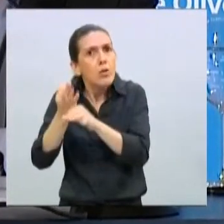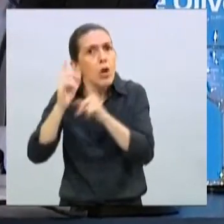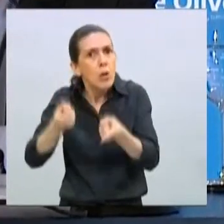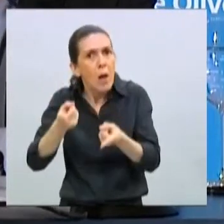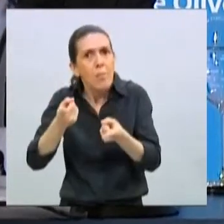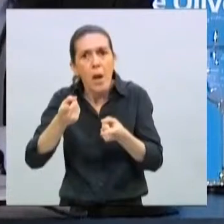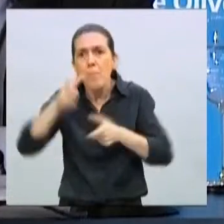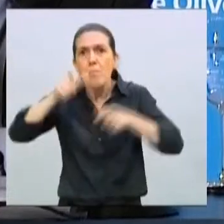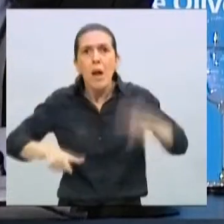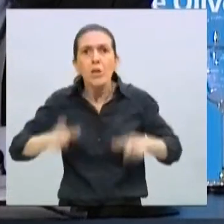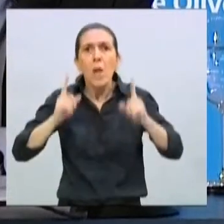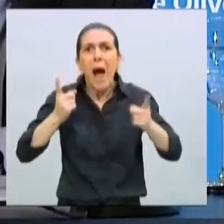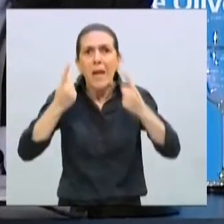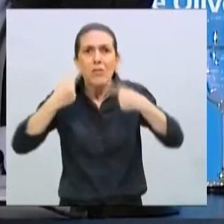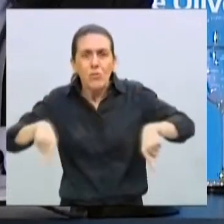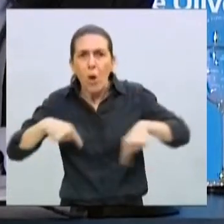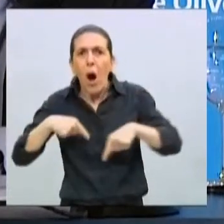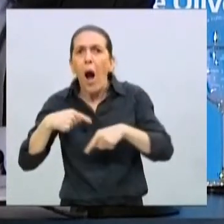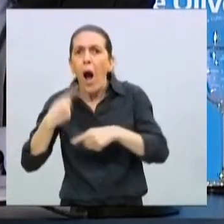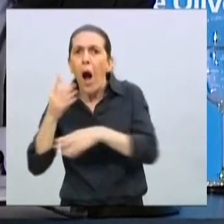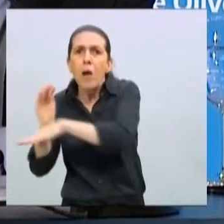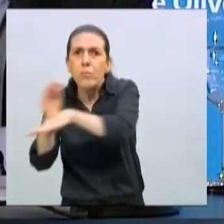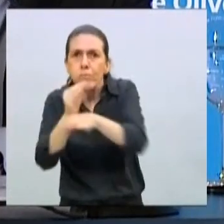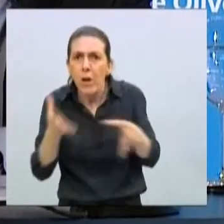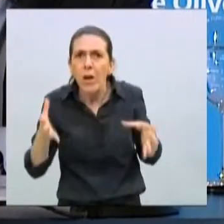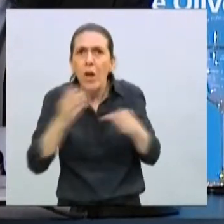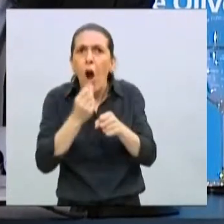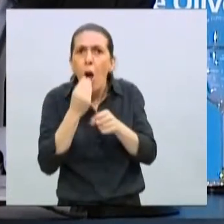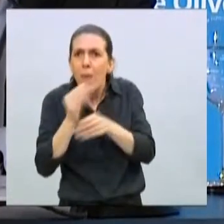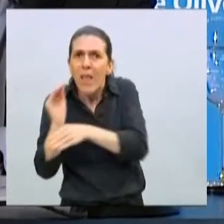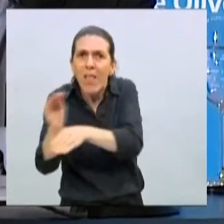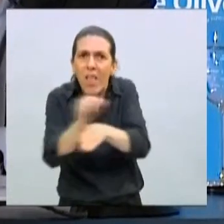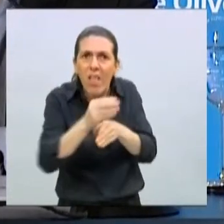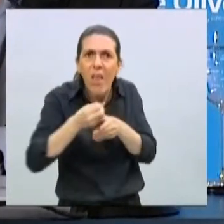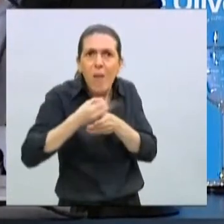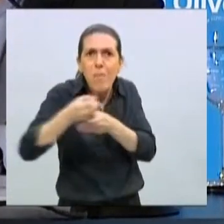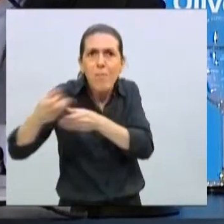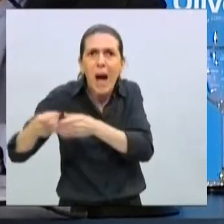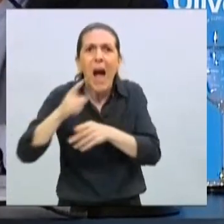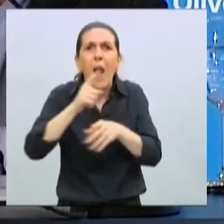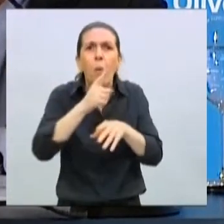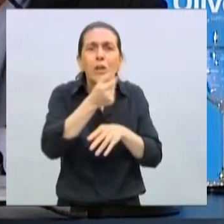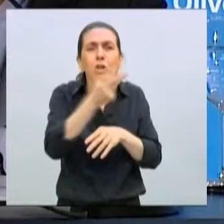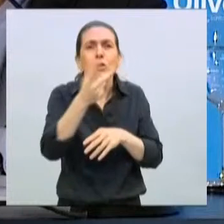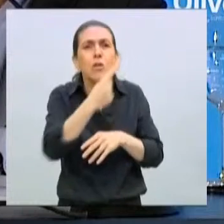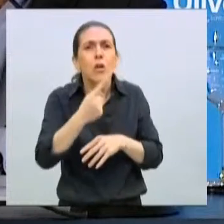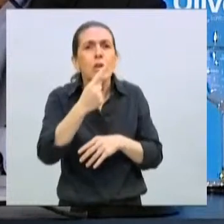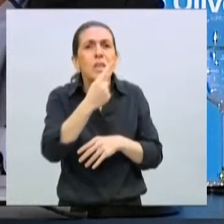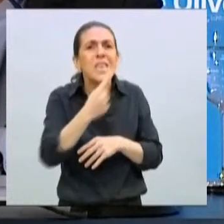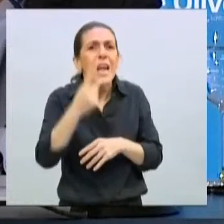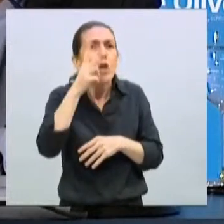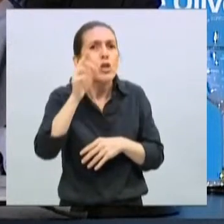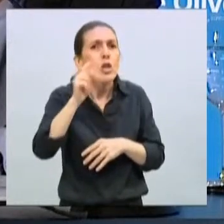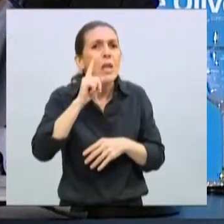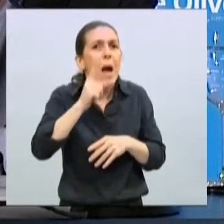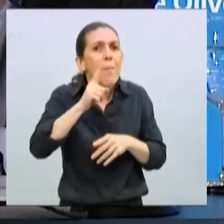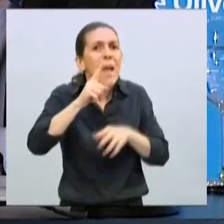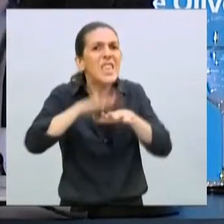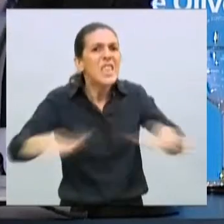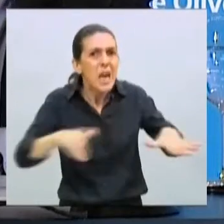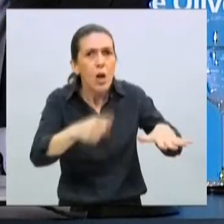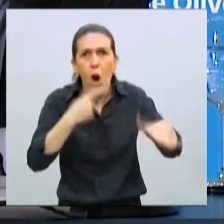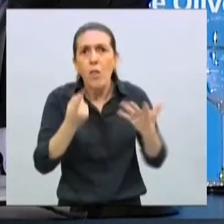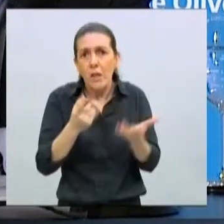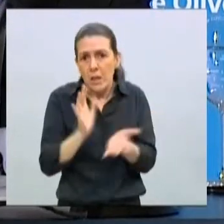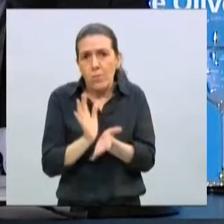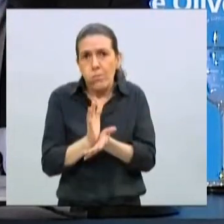comer hoy a 1.722.000 chicos por día en la provincia de Buenos Aires, sin ningún sellito del gobernador. Lo pueden ver